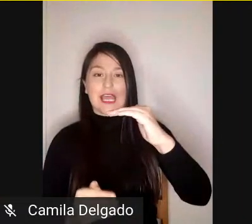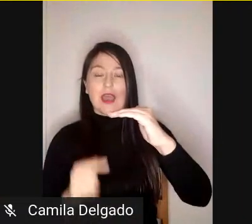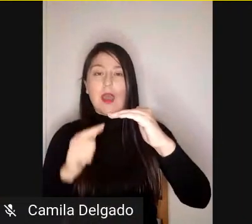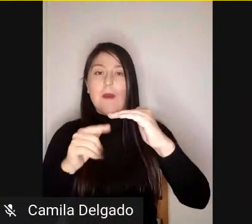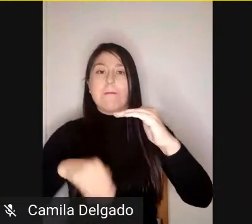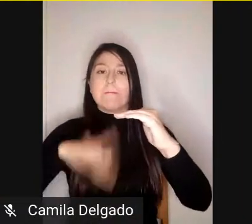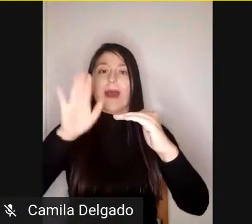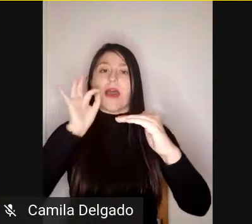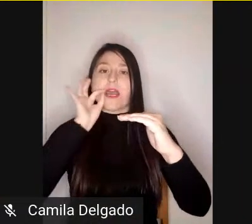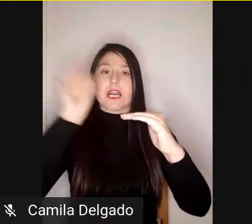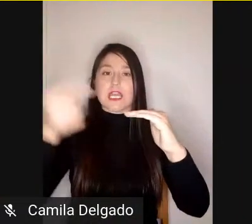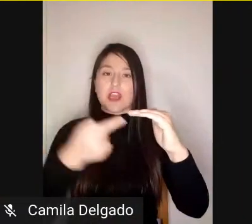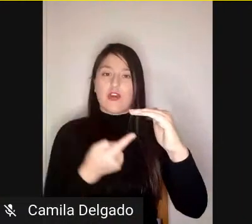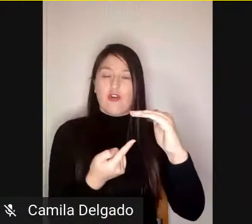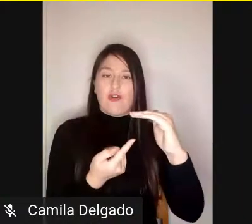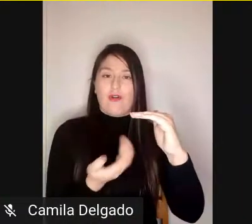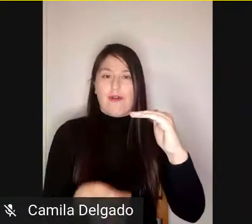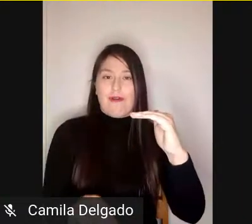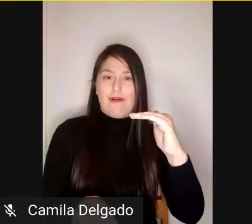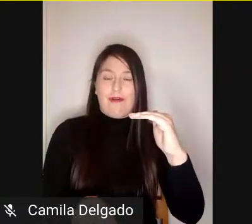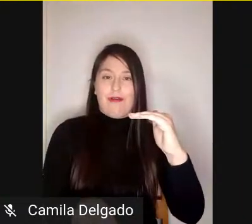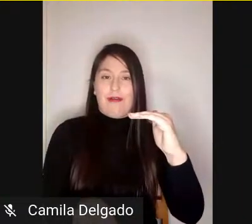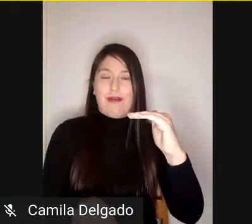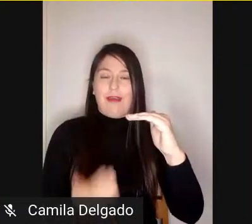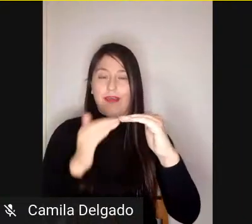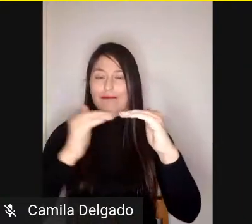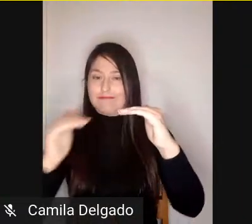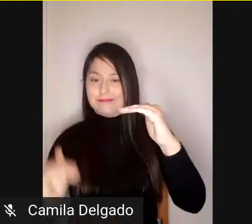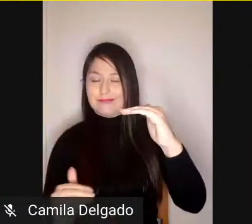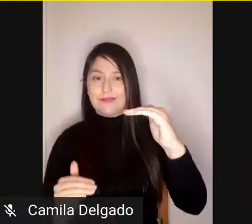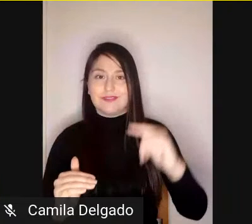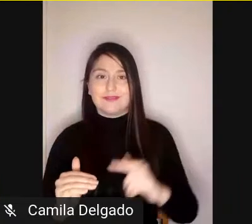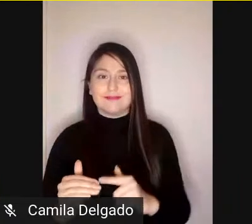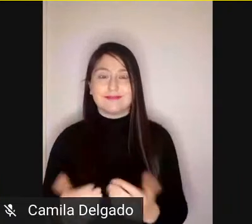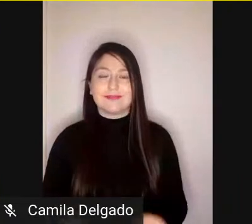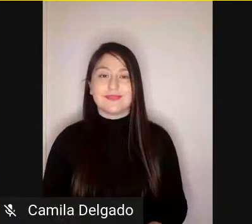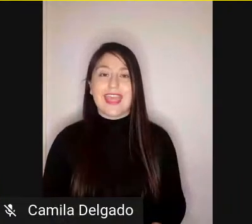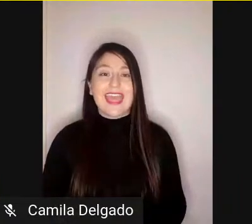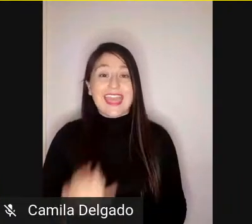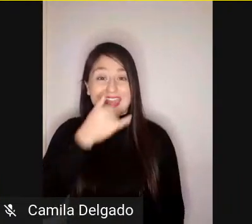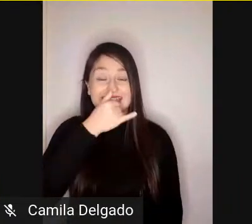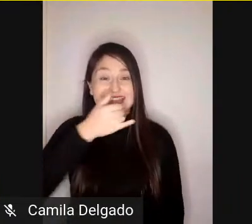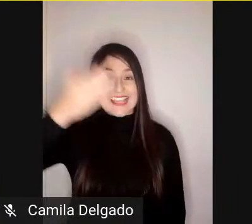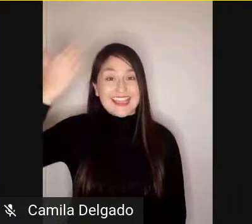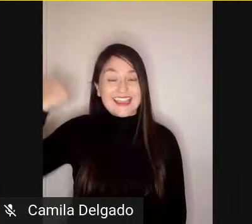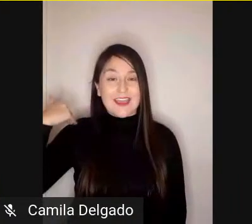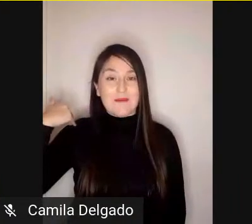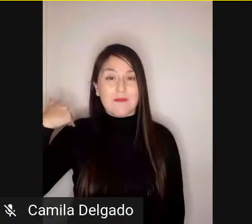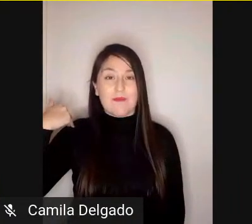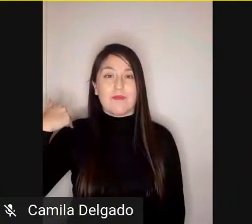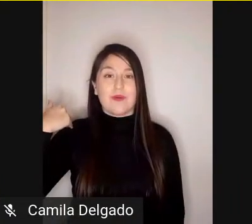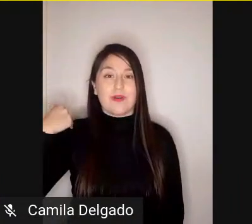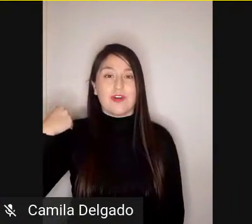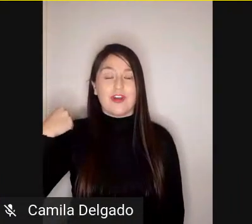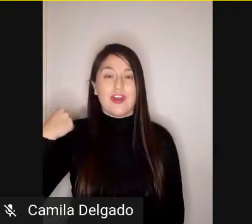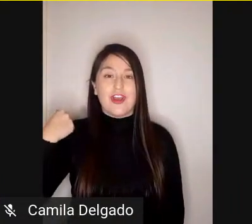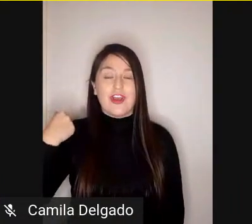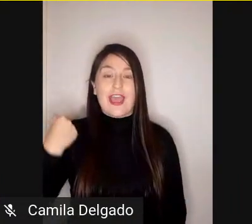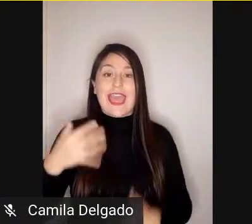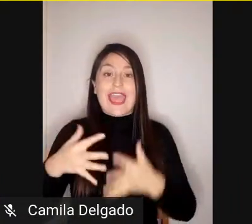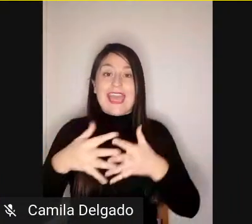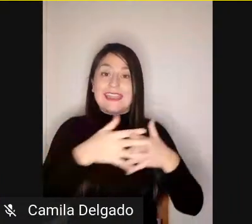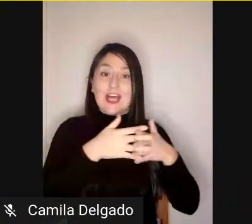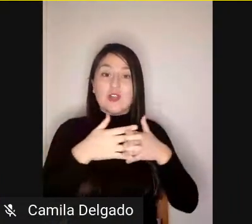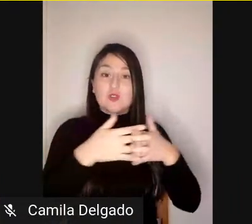que lo que eran entonces. En ese tiempo necesitaron la ayuda de Estados Unidos, a lo mejor ahora no